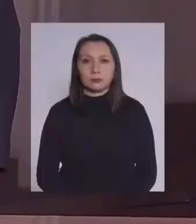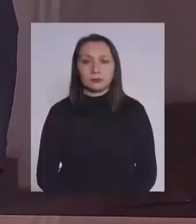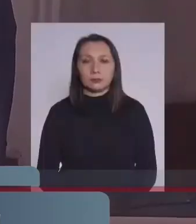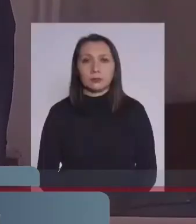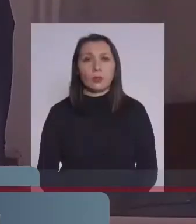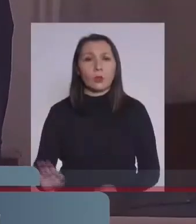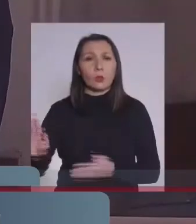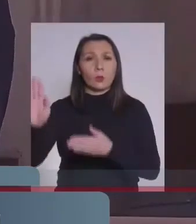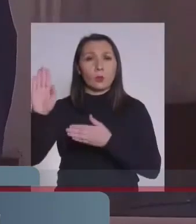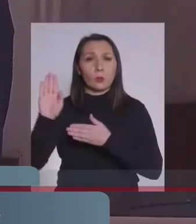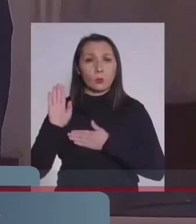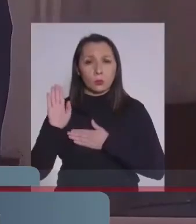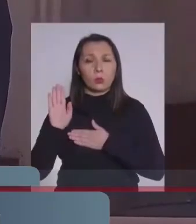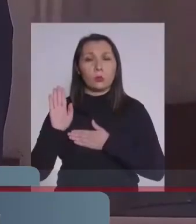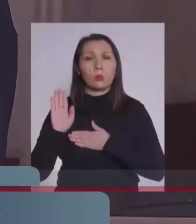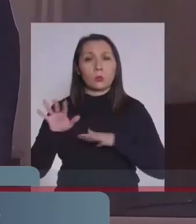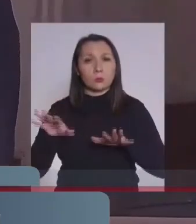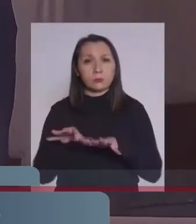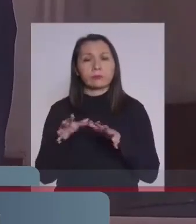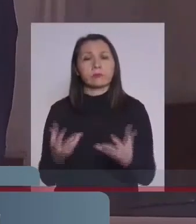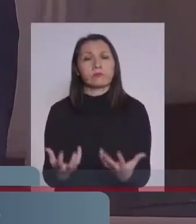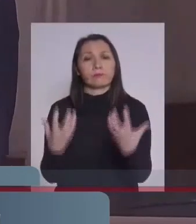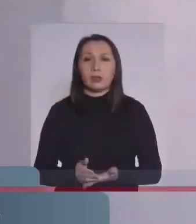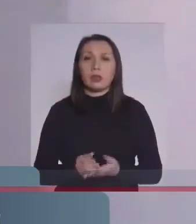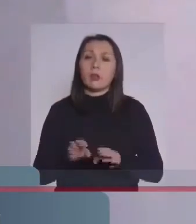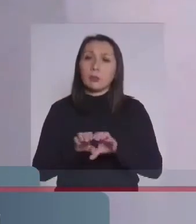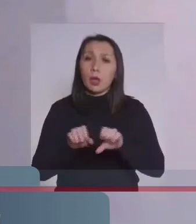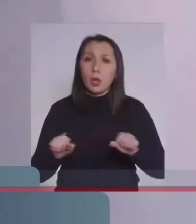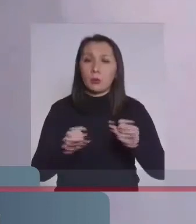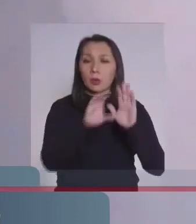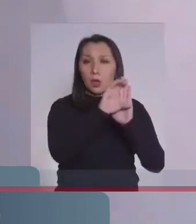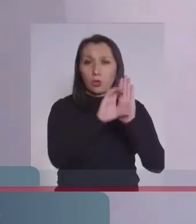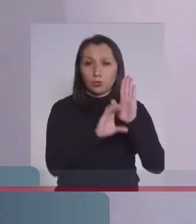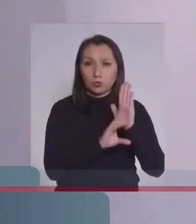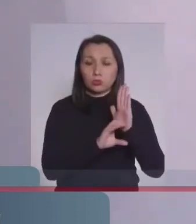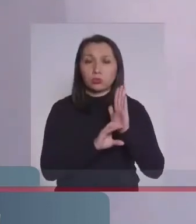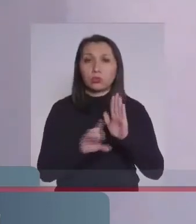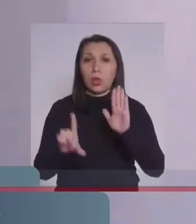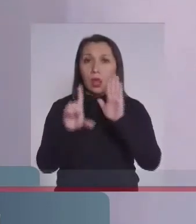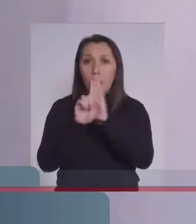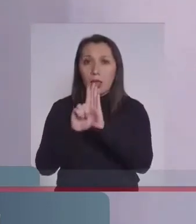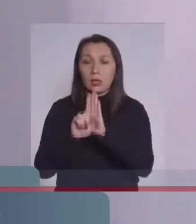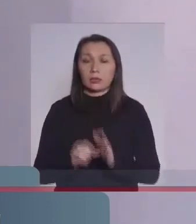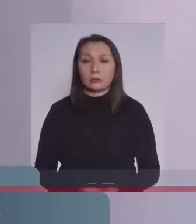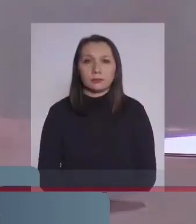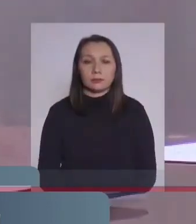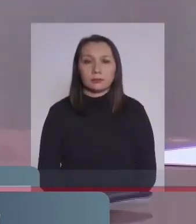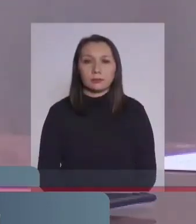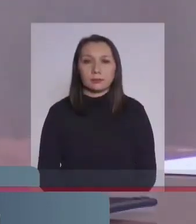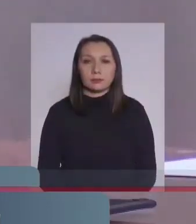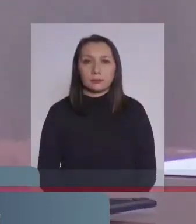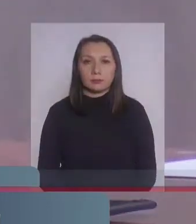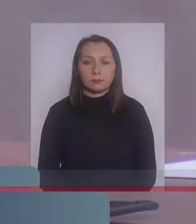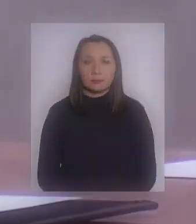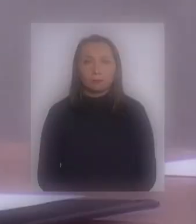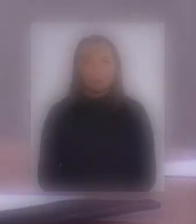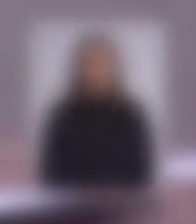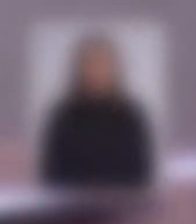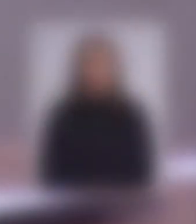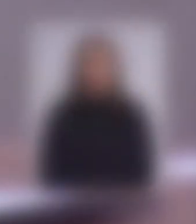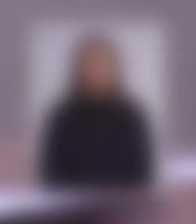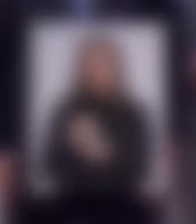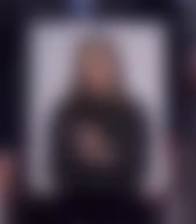etapa. Entre los parlamentarios de oposición en la región también hubo reacciones. El diputado del PPD, Ricardo